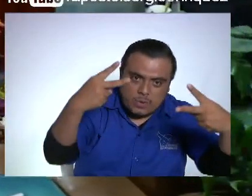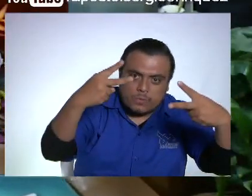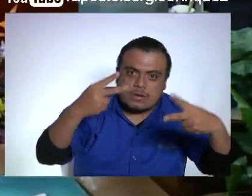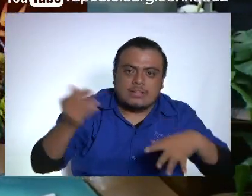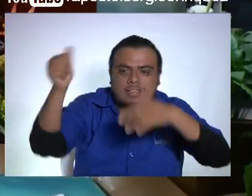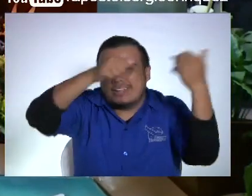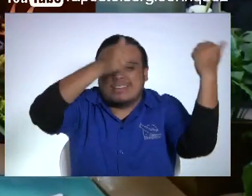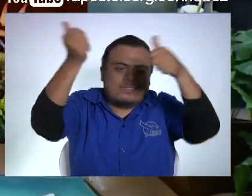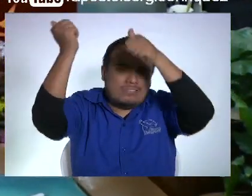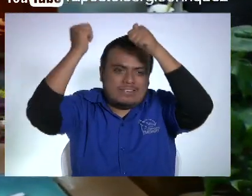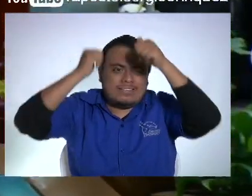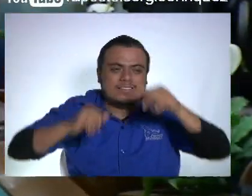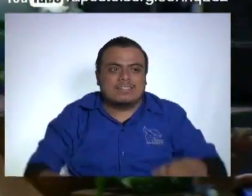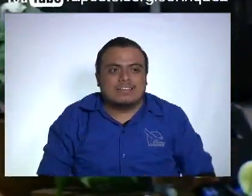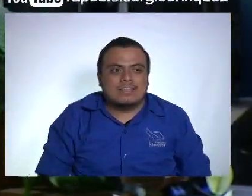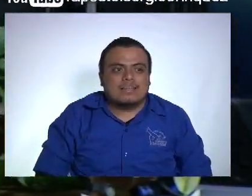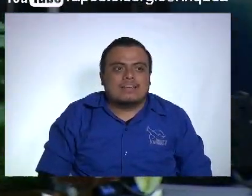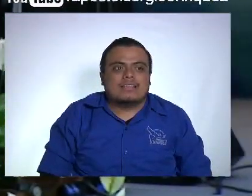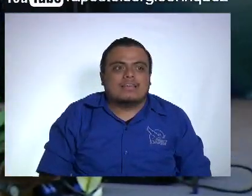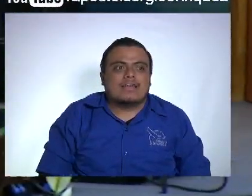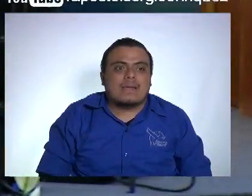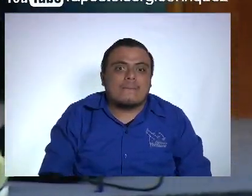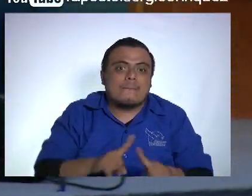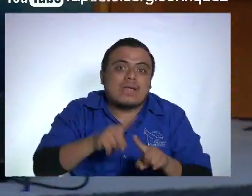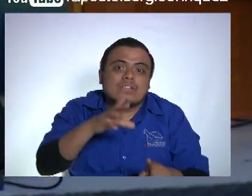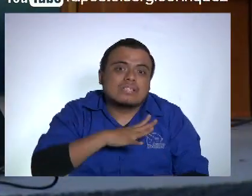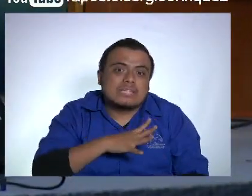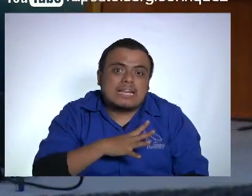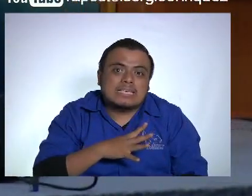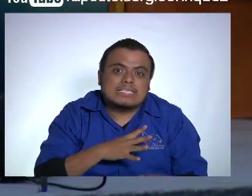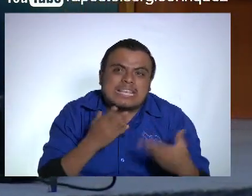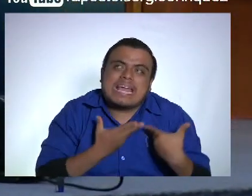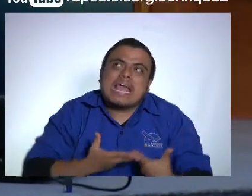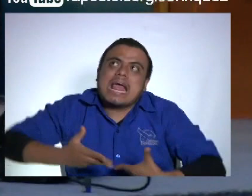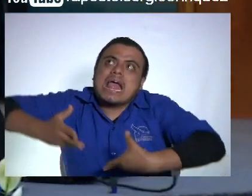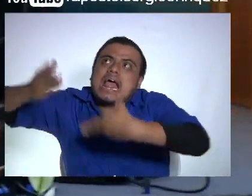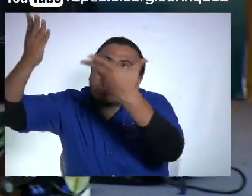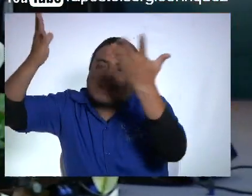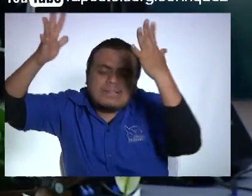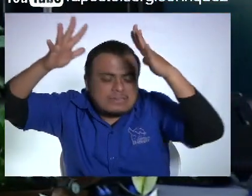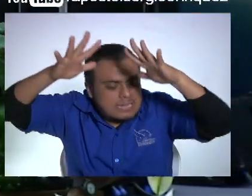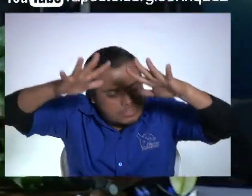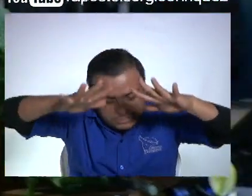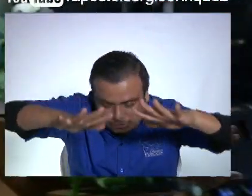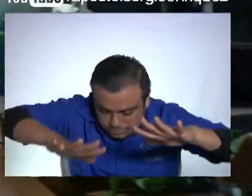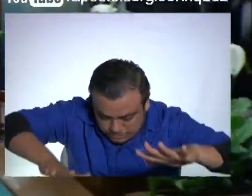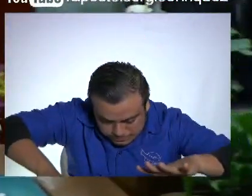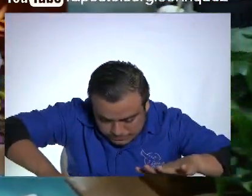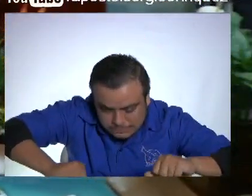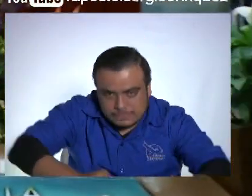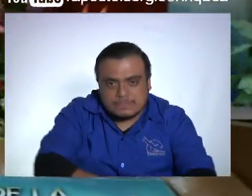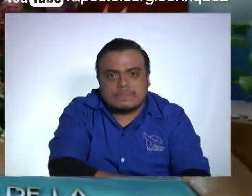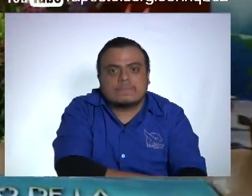Aleluya, pero tienes que derramar tu mejor perfume esta noche.